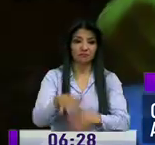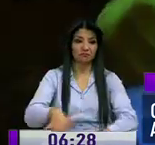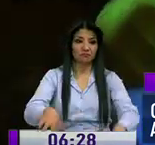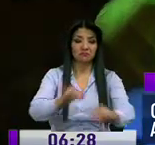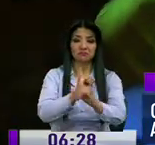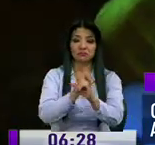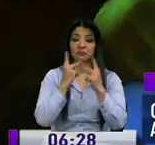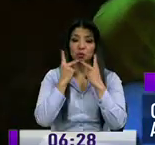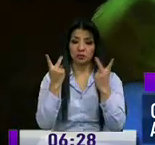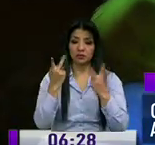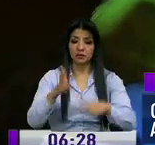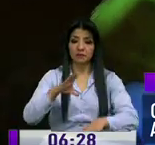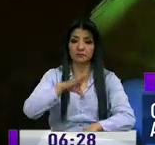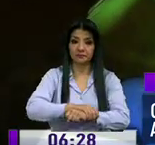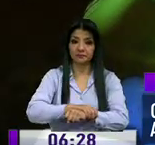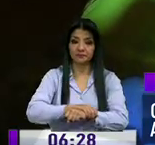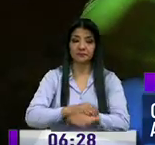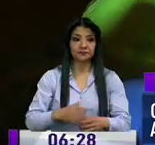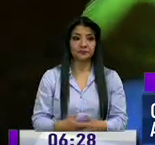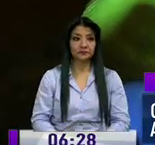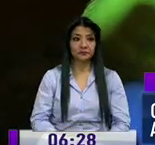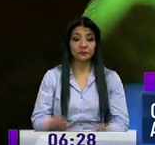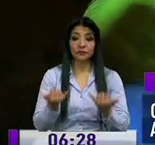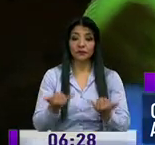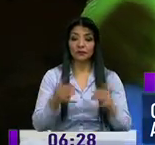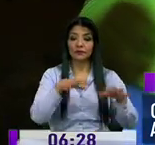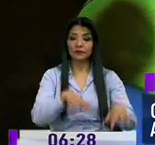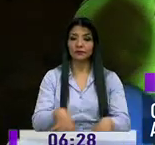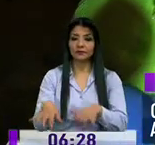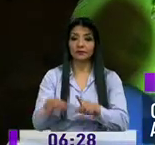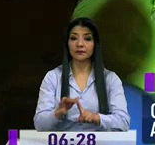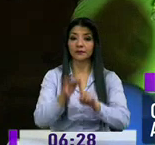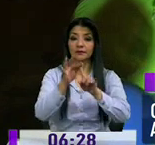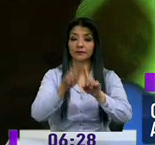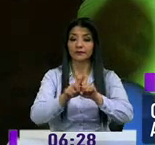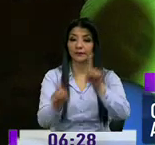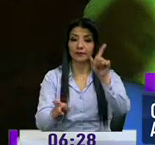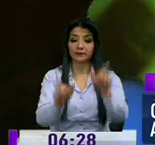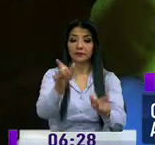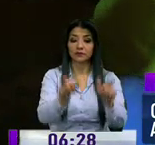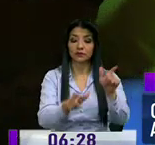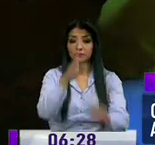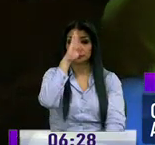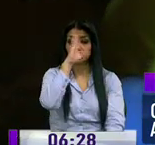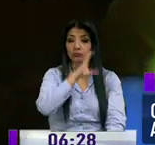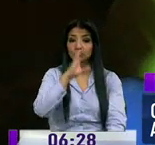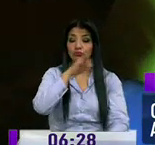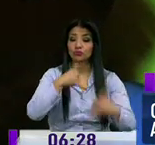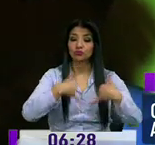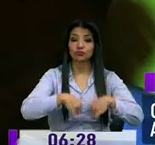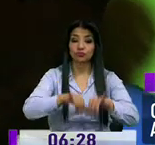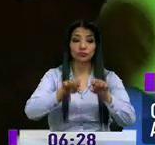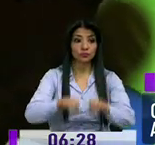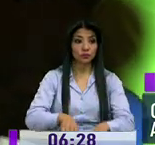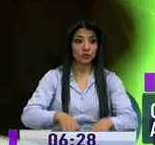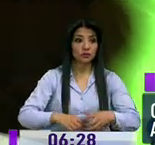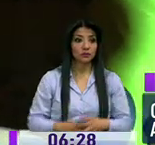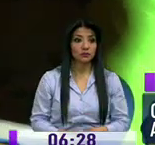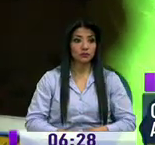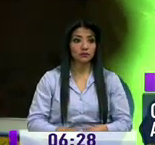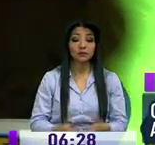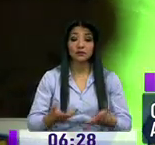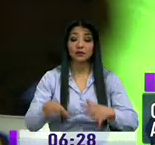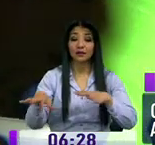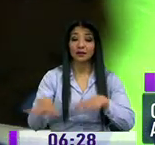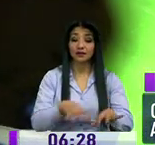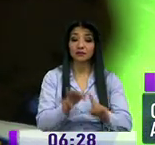este momento nos encontramos realizando varios operativos con personas que son requeridas por la autoridad competente. En este caso se hizo el operativo